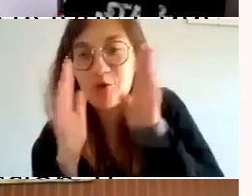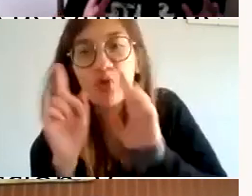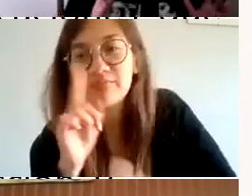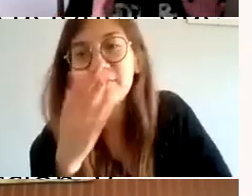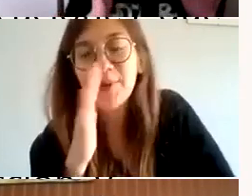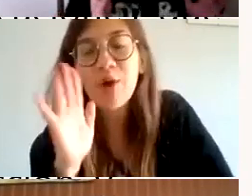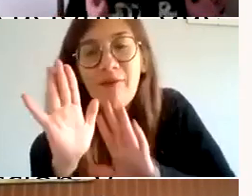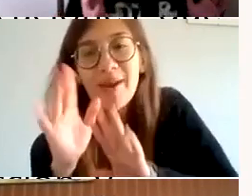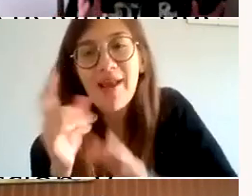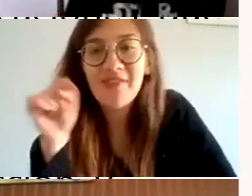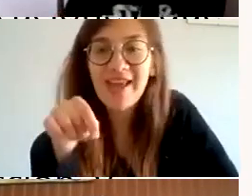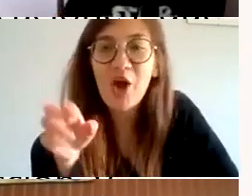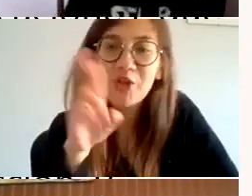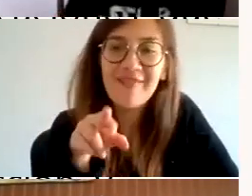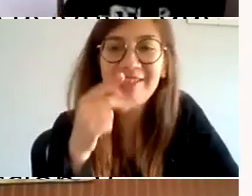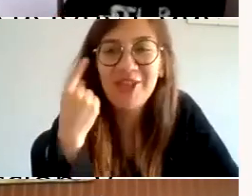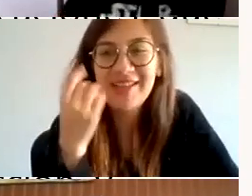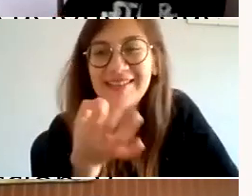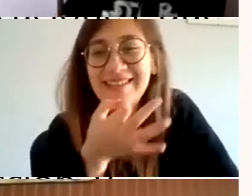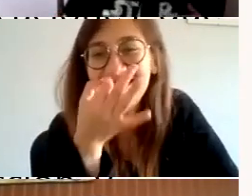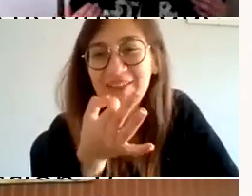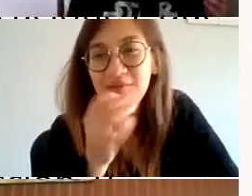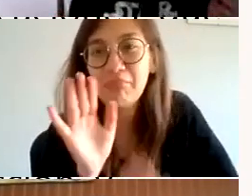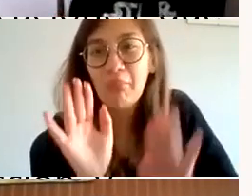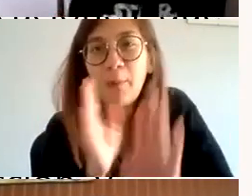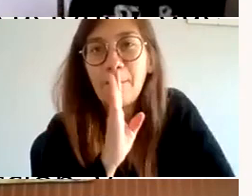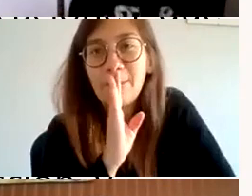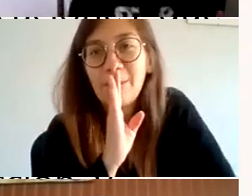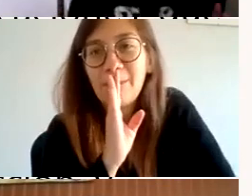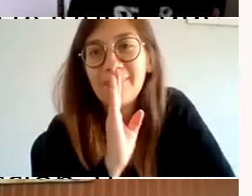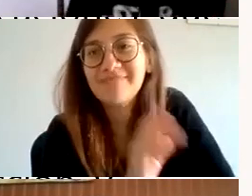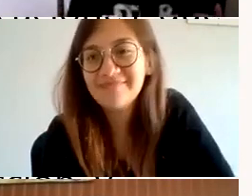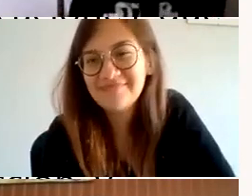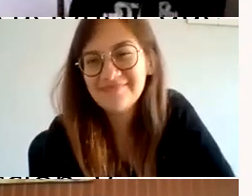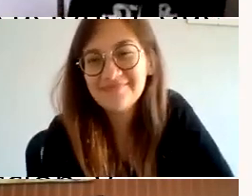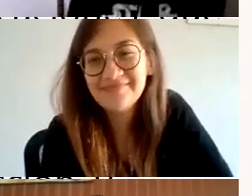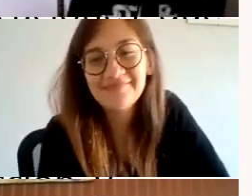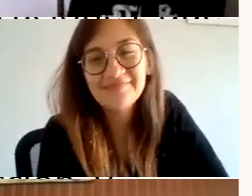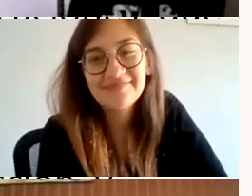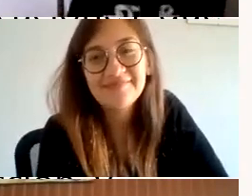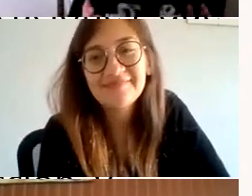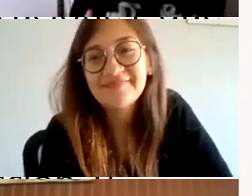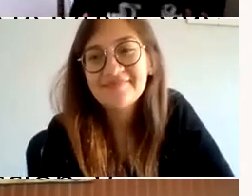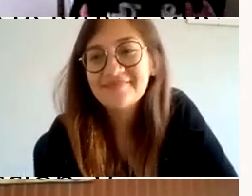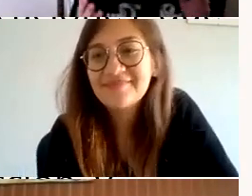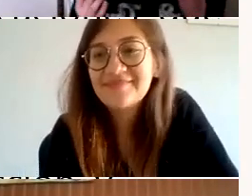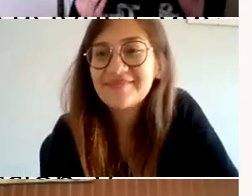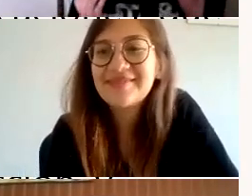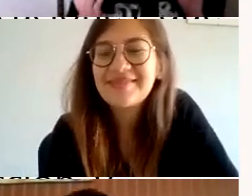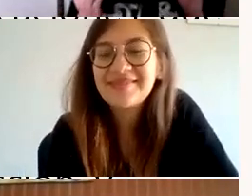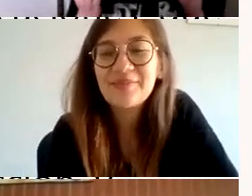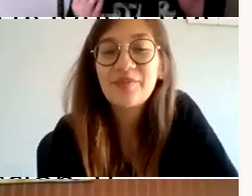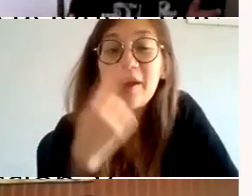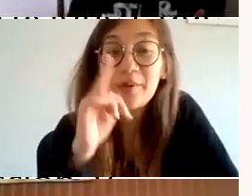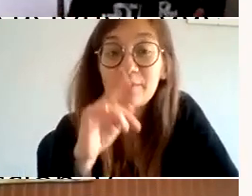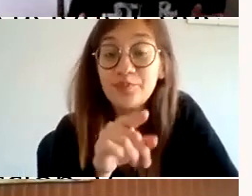Vamos a seguir entonces hablando de los gestores de correo. Yo les comentaba los primeros dos que uno puede crear y también gestionar correo, sobre todo, por ejemplo,